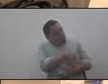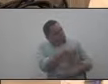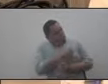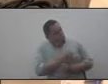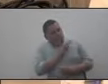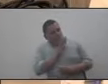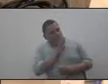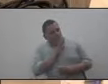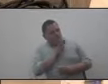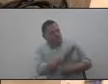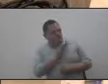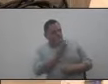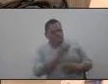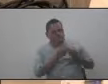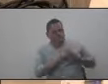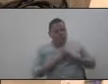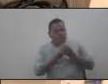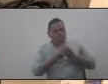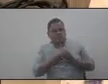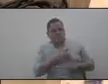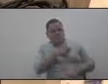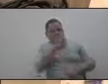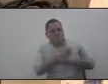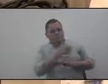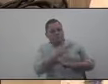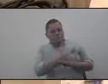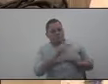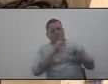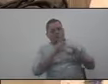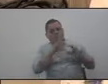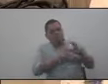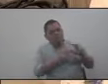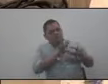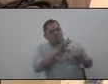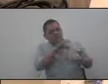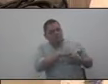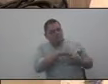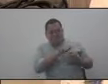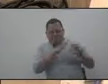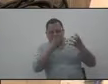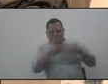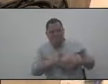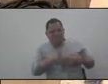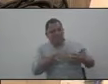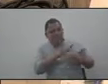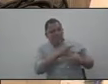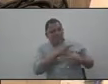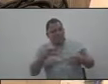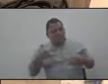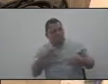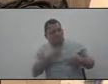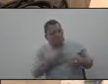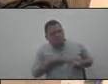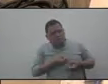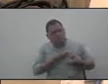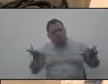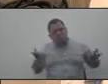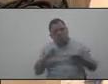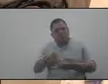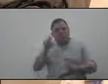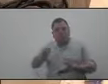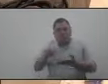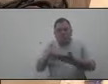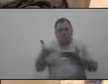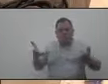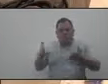a través de la Junta Directiva de Capresoca ha brindado todas las herramientas necesarias para